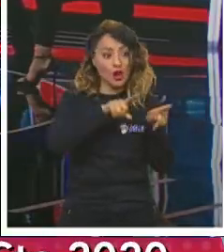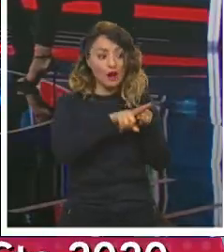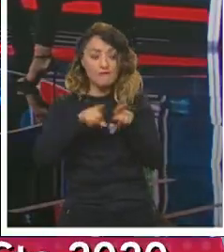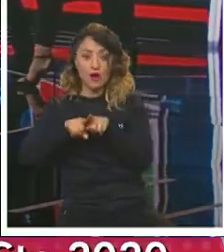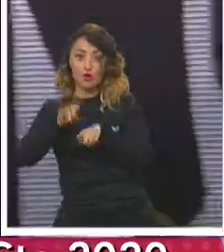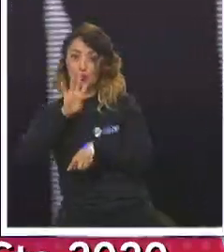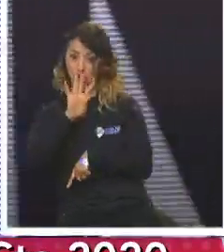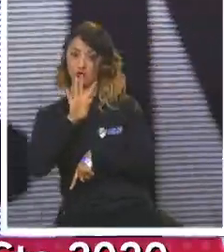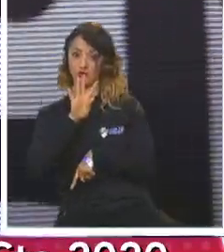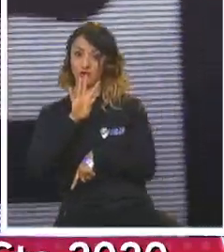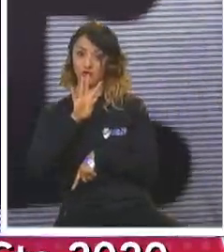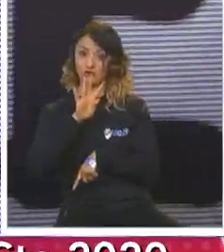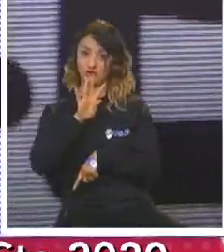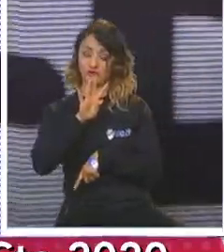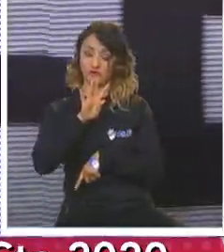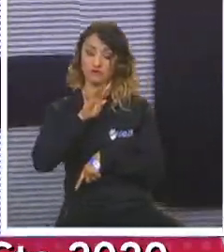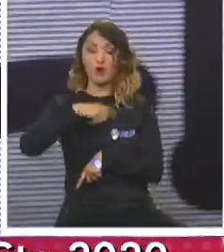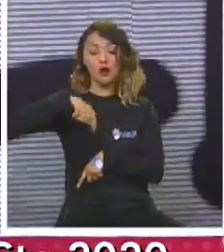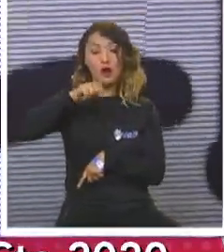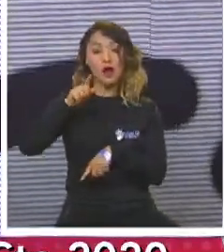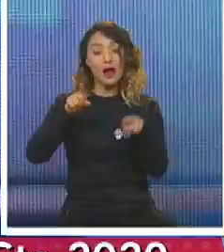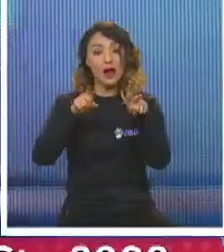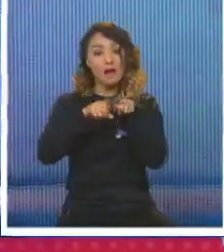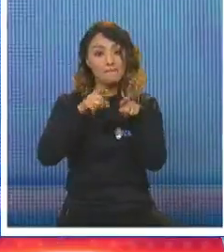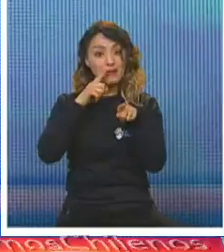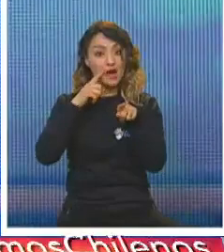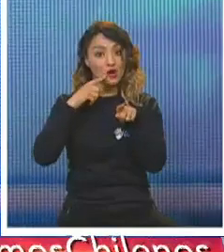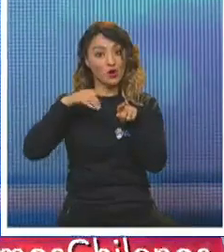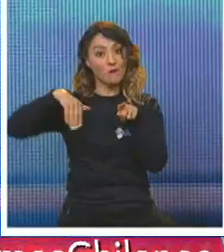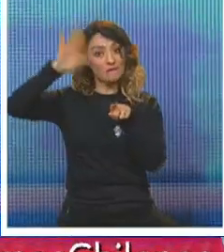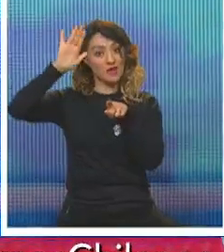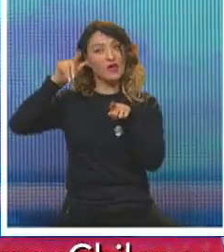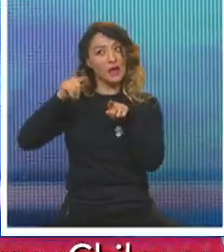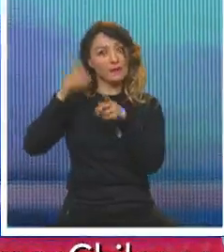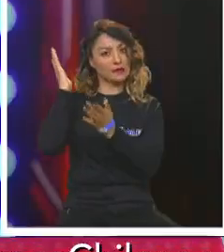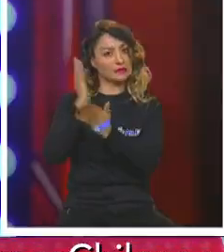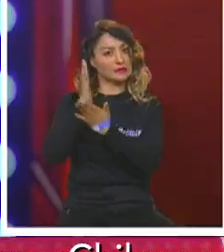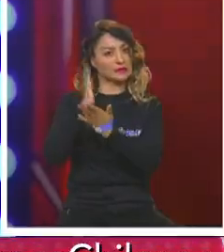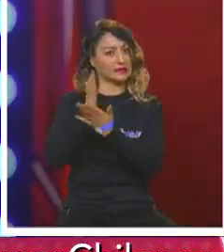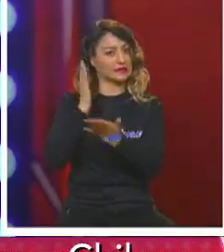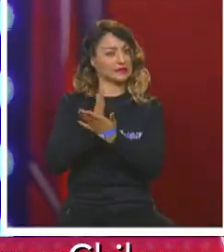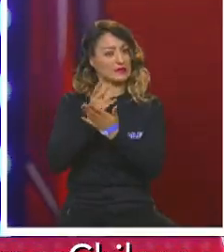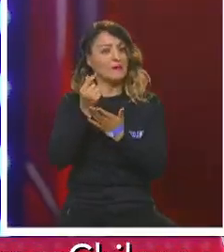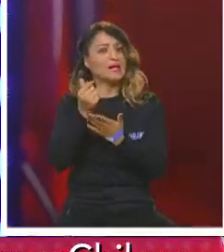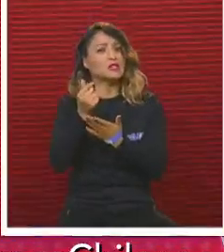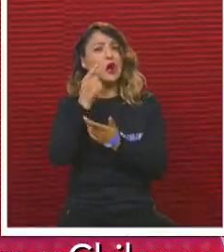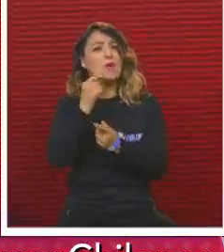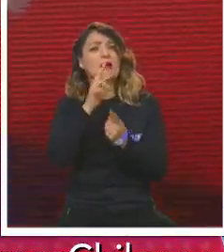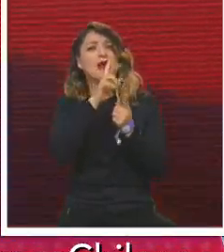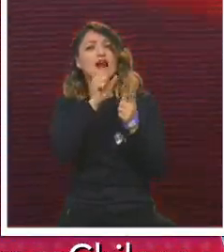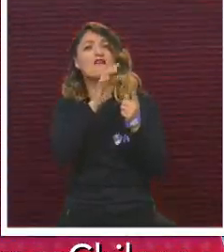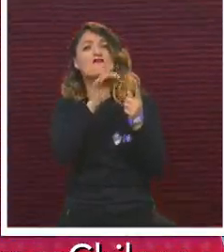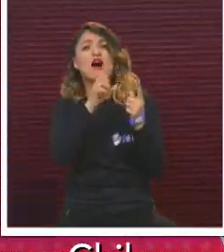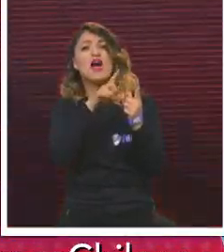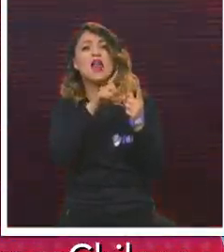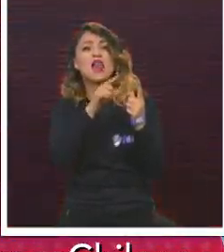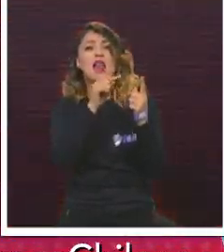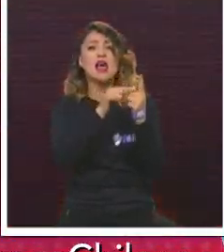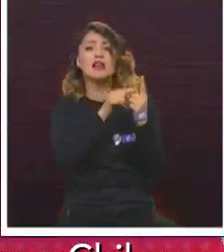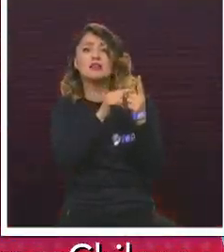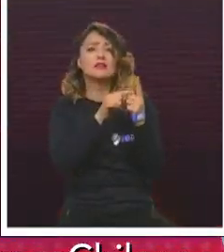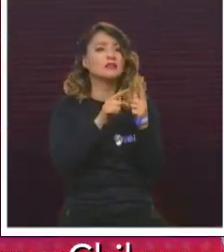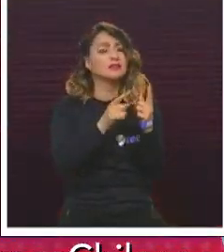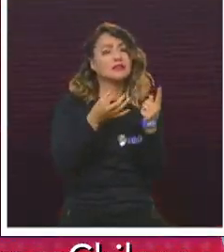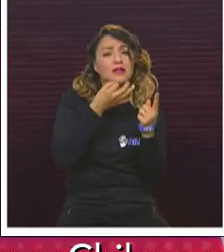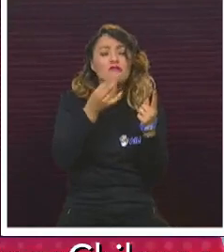cuatro hermanos. Entonces mi hermano mayor, un poquito más estricto. Es como el Rafa. ¿Ah? No hay que confiarse.